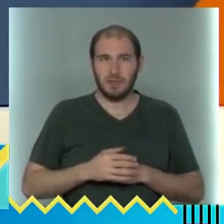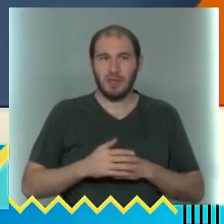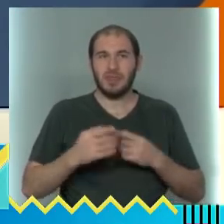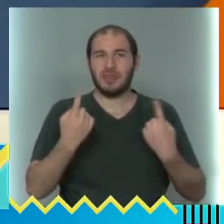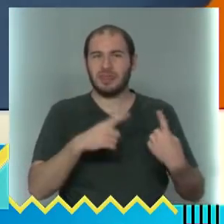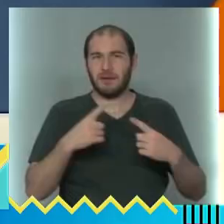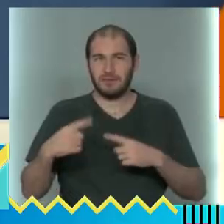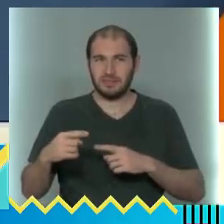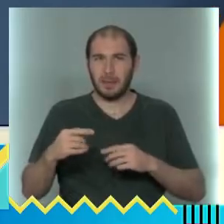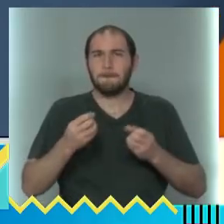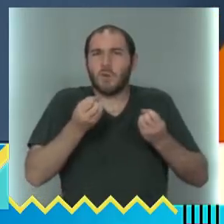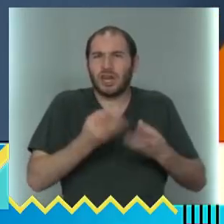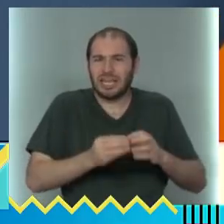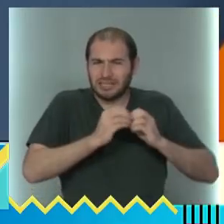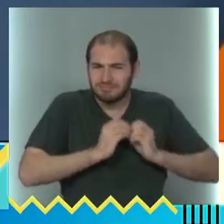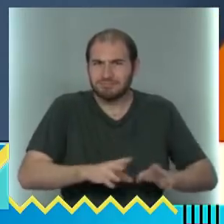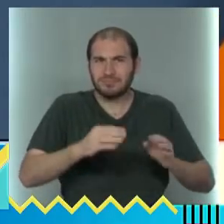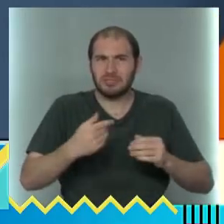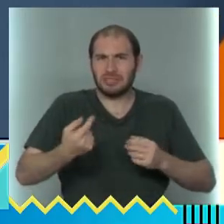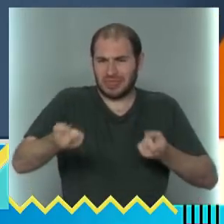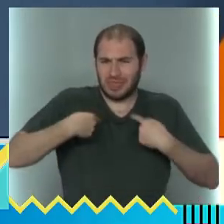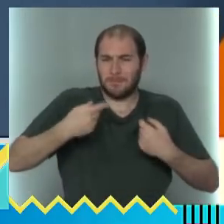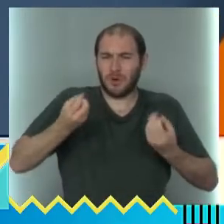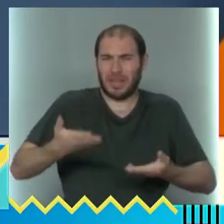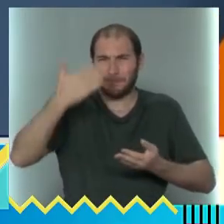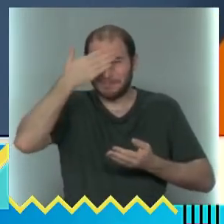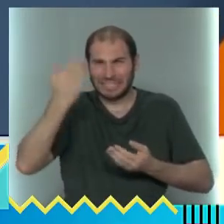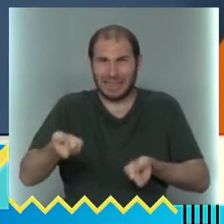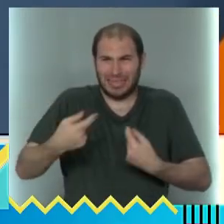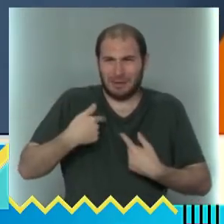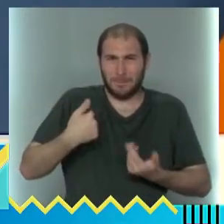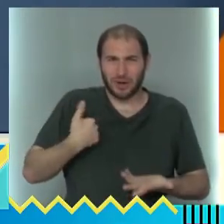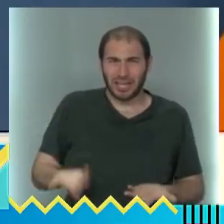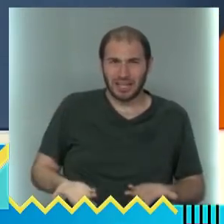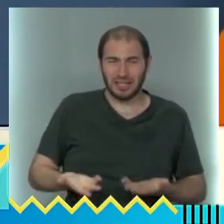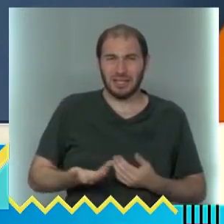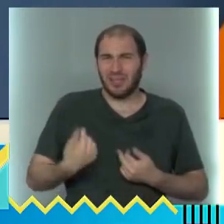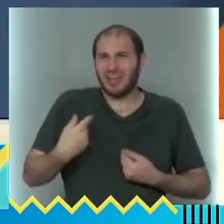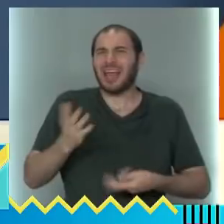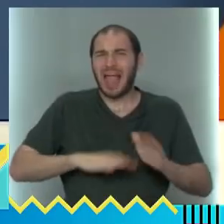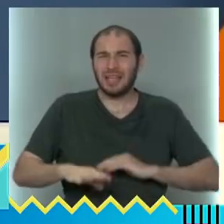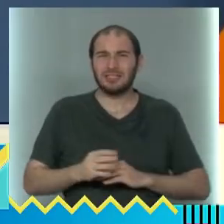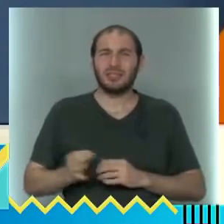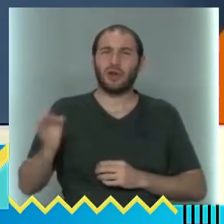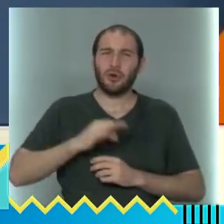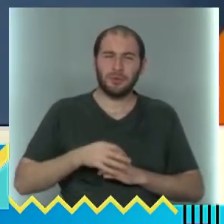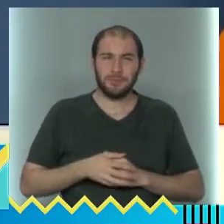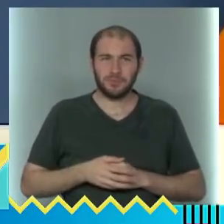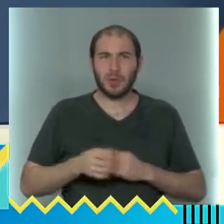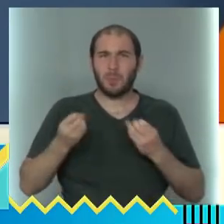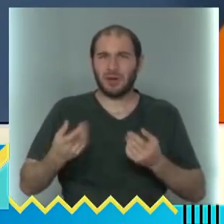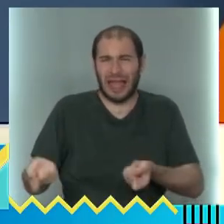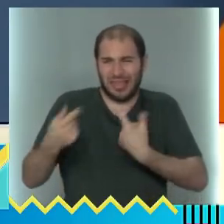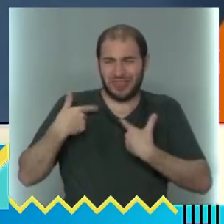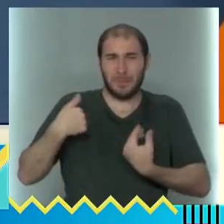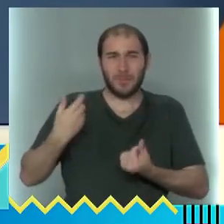es la causa en sí, ¿por qué me toca a mí? Dice el paciente, ¿por qué? ¿Qué hice yo o por qué me tocó